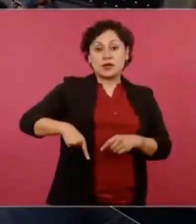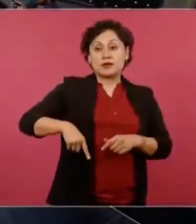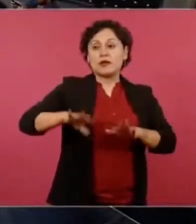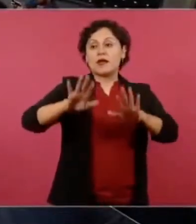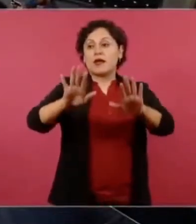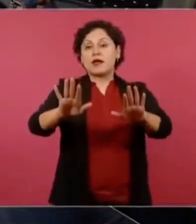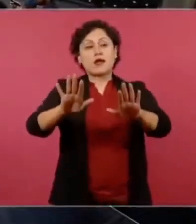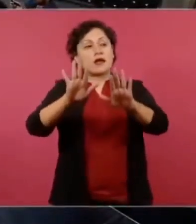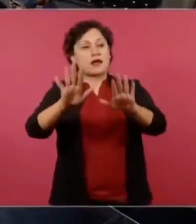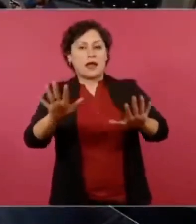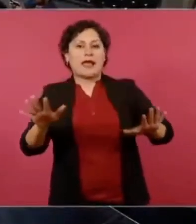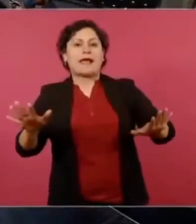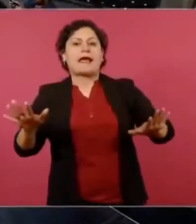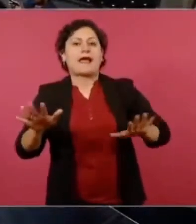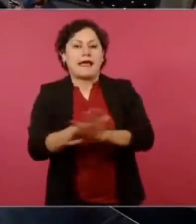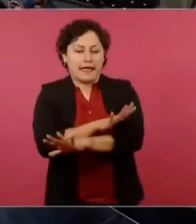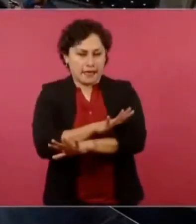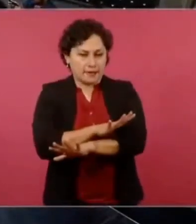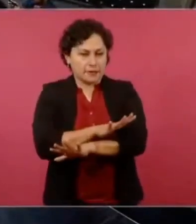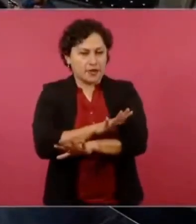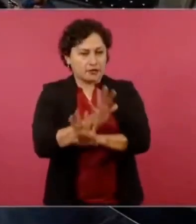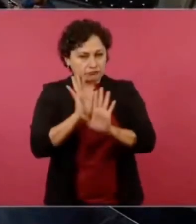que la alternancia